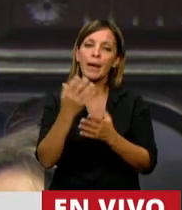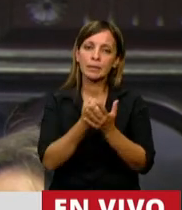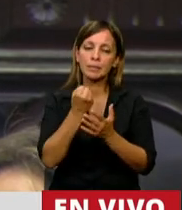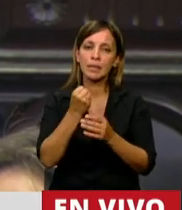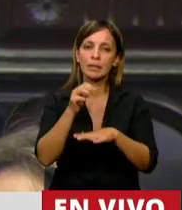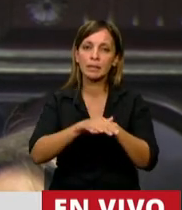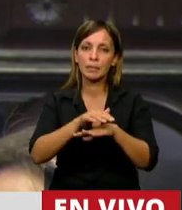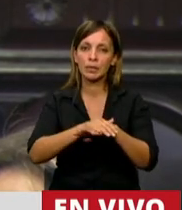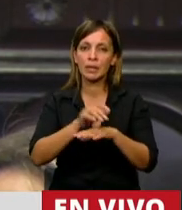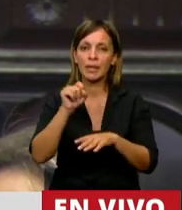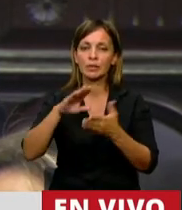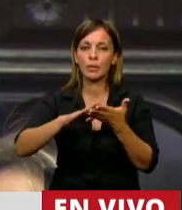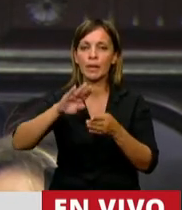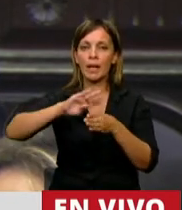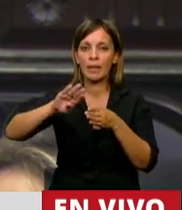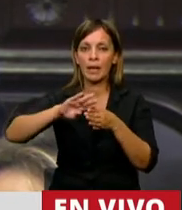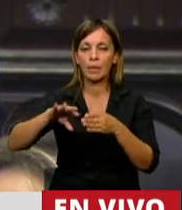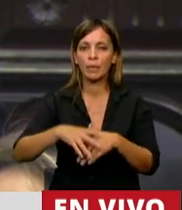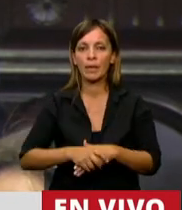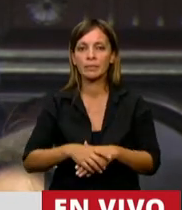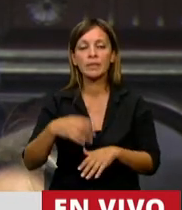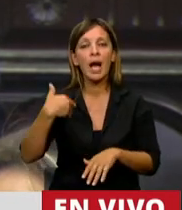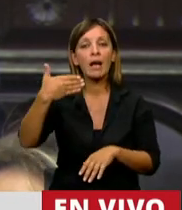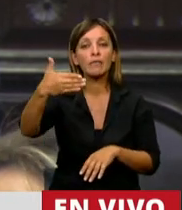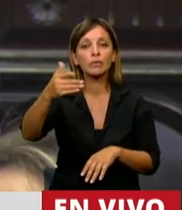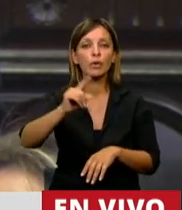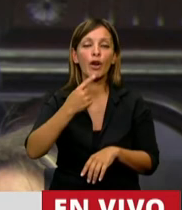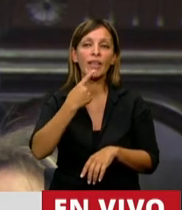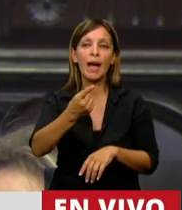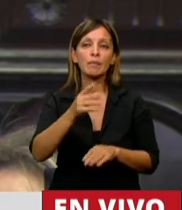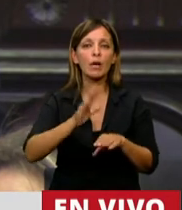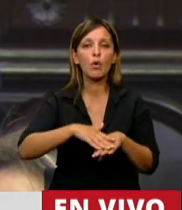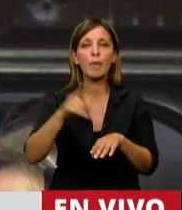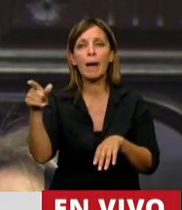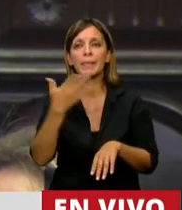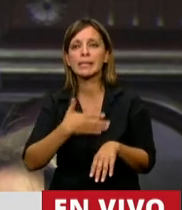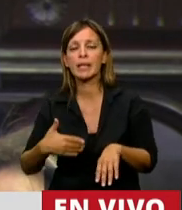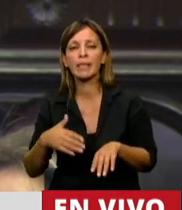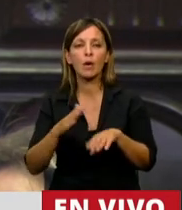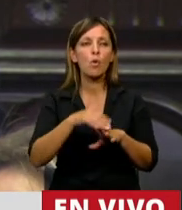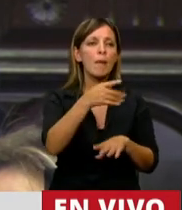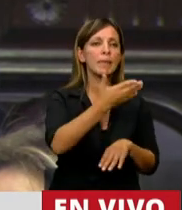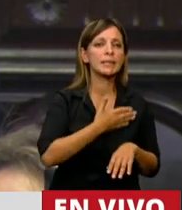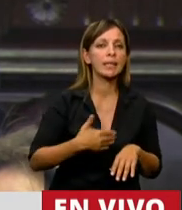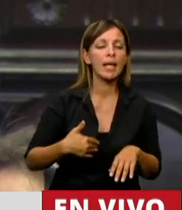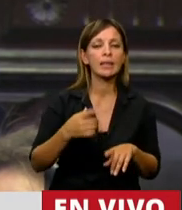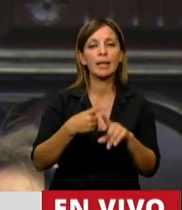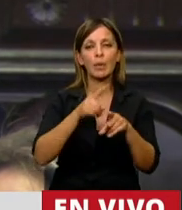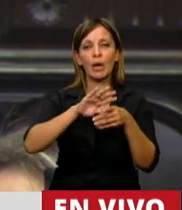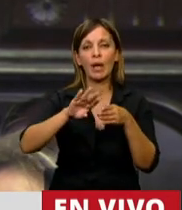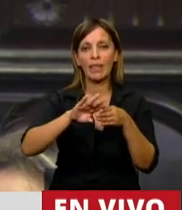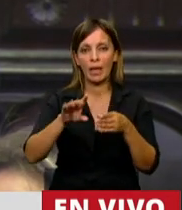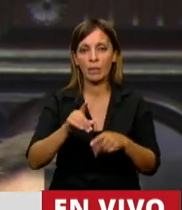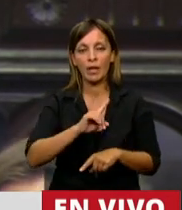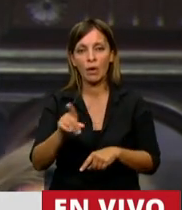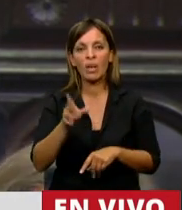facultades en la deuda y que hacia el futuro no le tengamos que echar la culpa a nadie, ni a un presidente ni a otro por la deuda que se emitió,